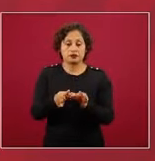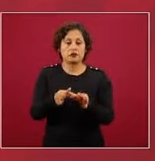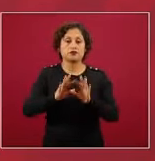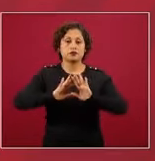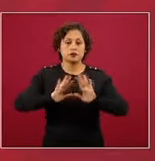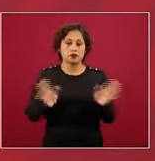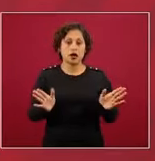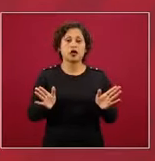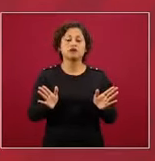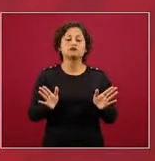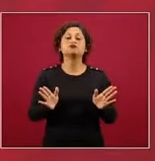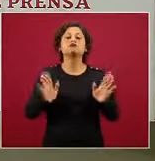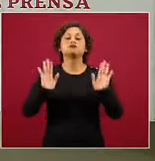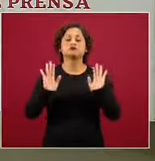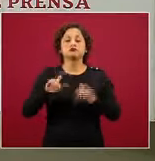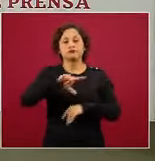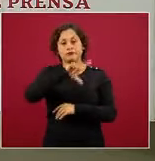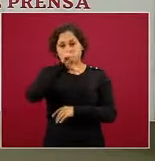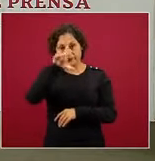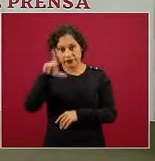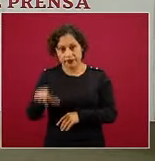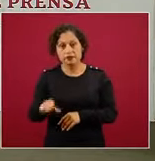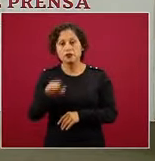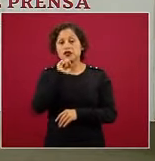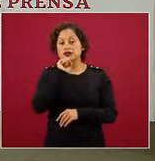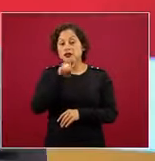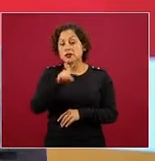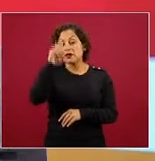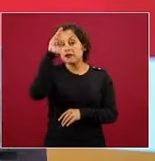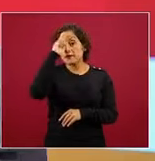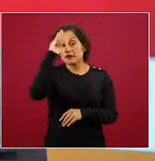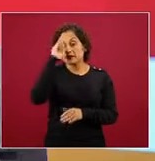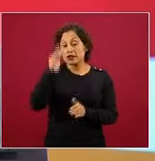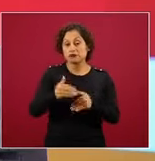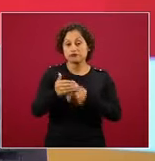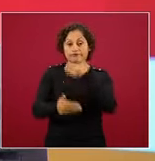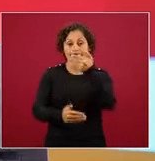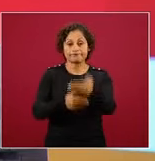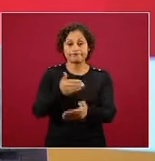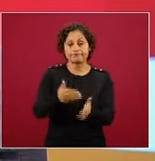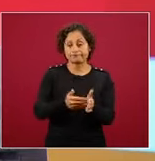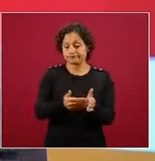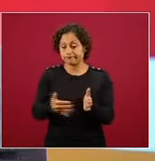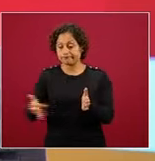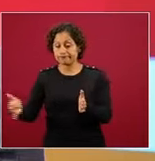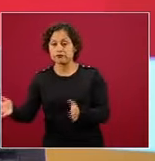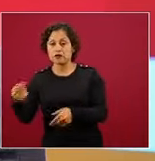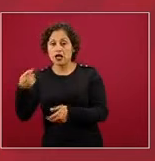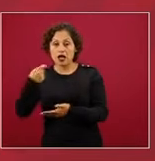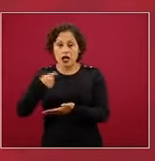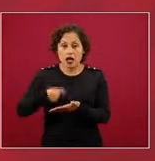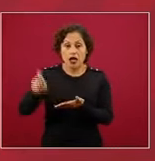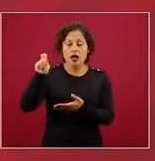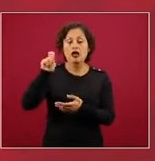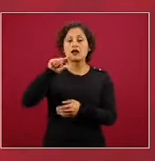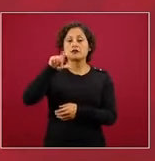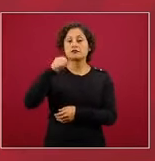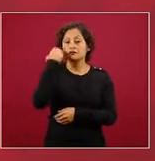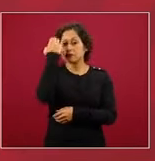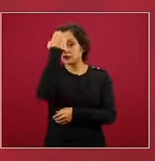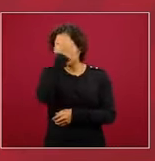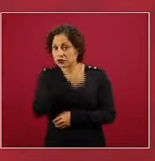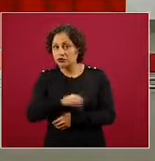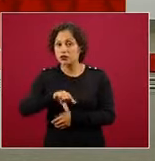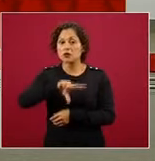probados, poder entonces también continuar con las diferentes fases de valoración, aprobación, y en su momento, cuando tengamos